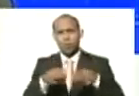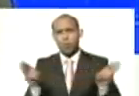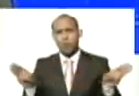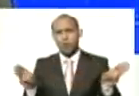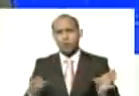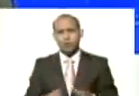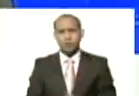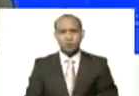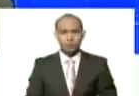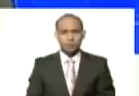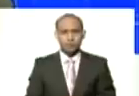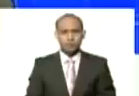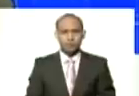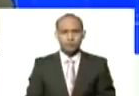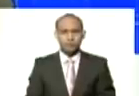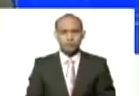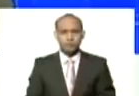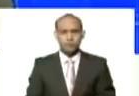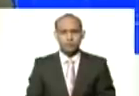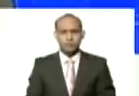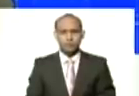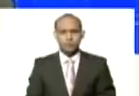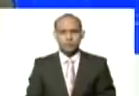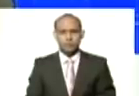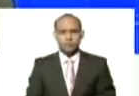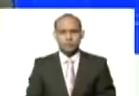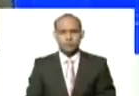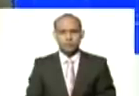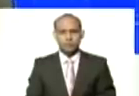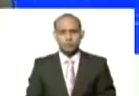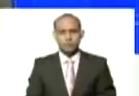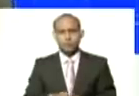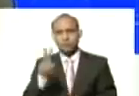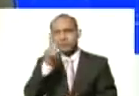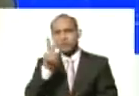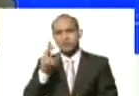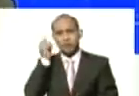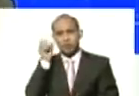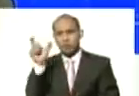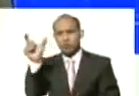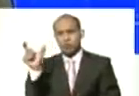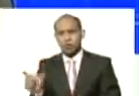inclusive públicamente, una venezolana.